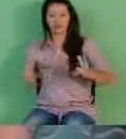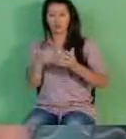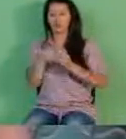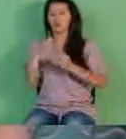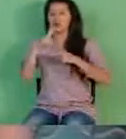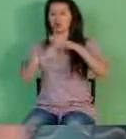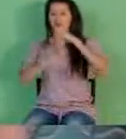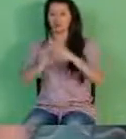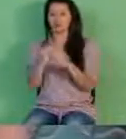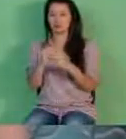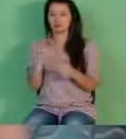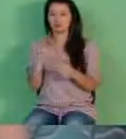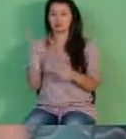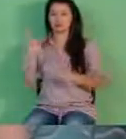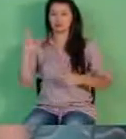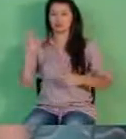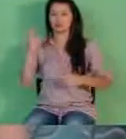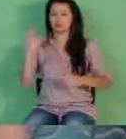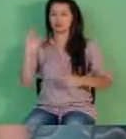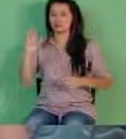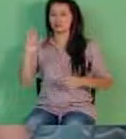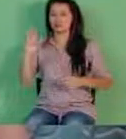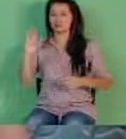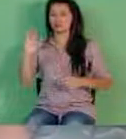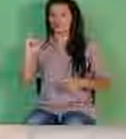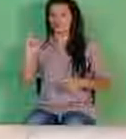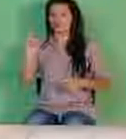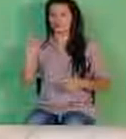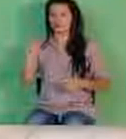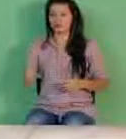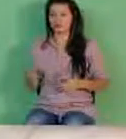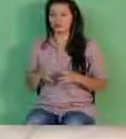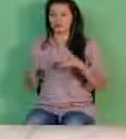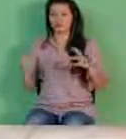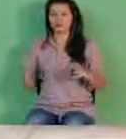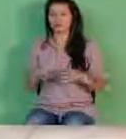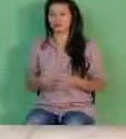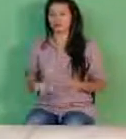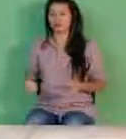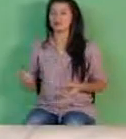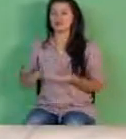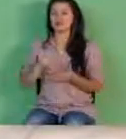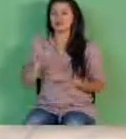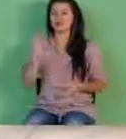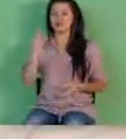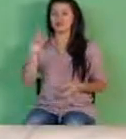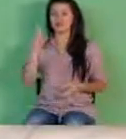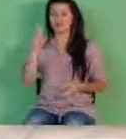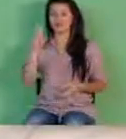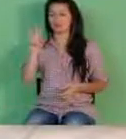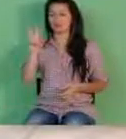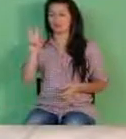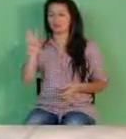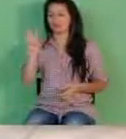y servicios adicionales no otra de las cosas que se vieron en este 2013 del hospital San Félix fue la adquisición